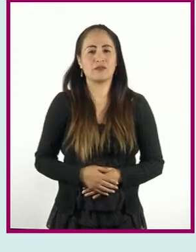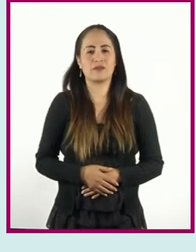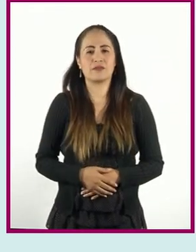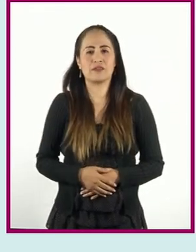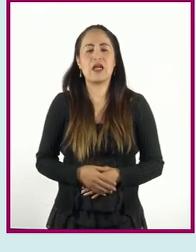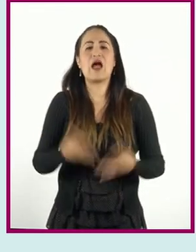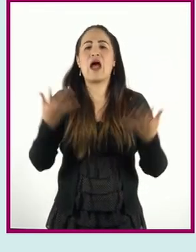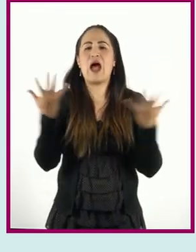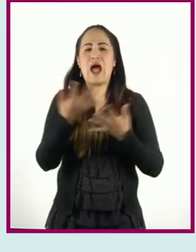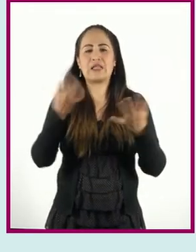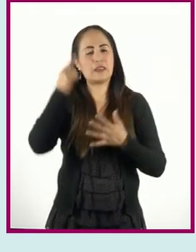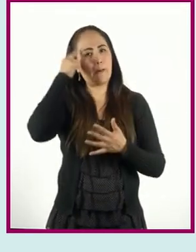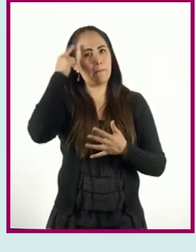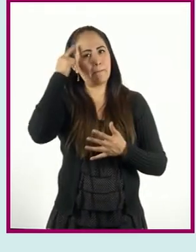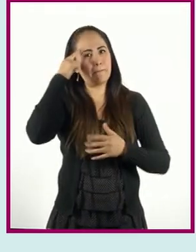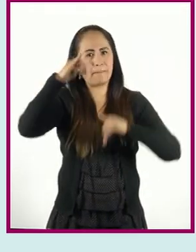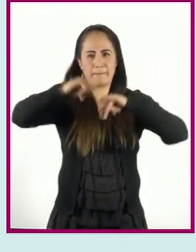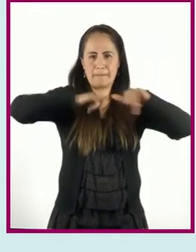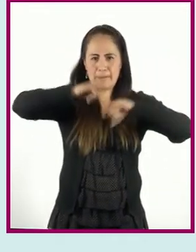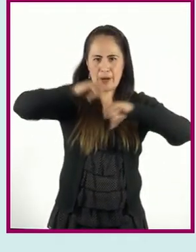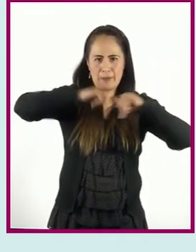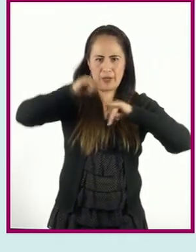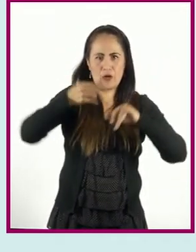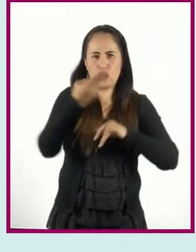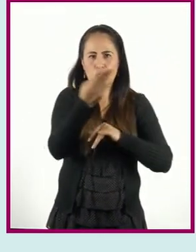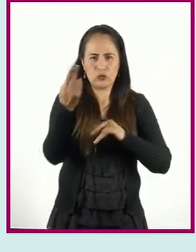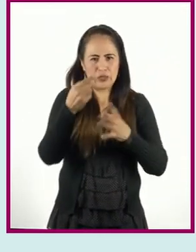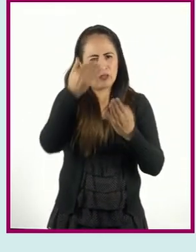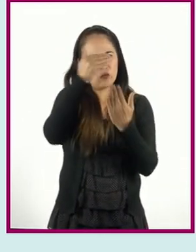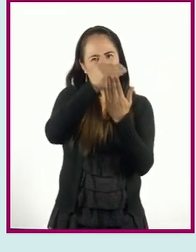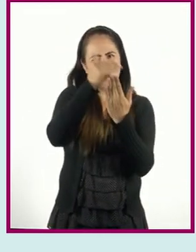que realicen un mapa mental donde organicen algunos